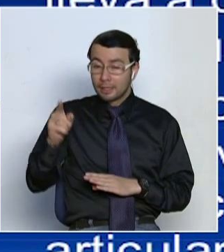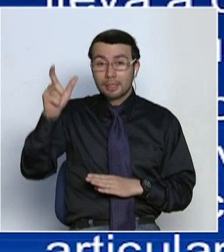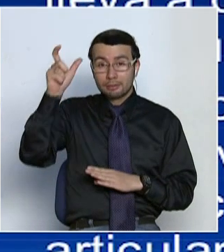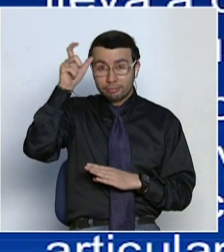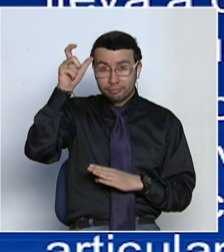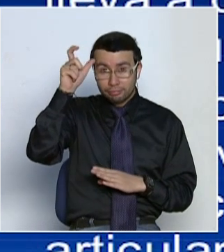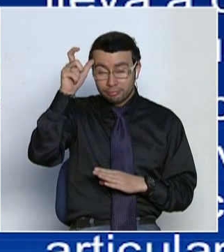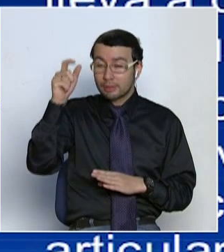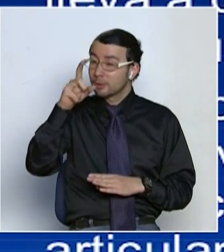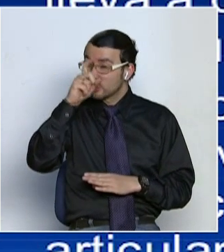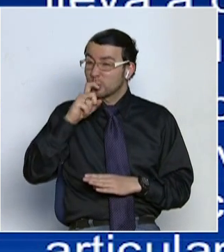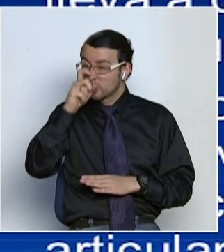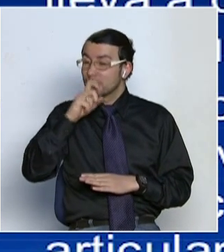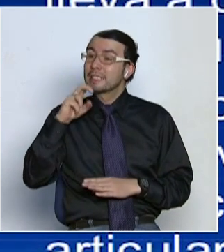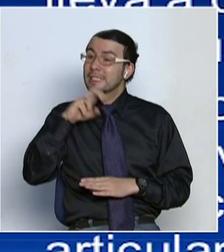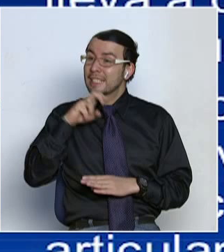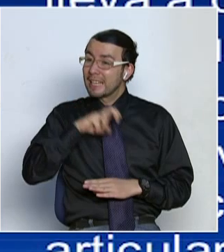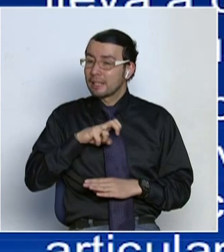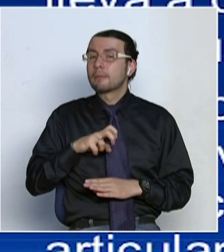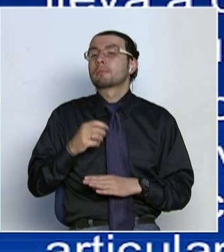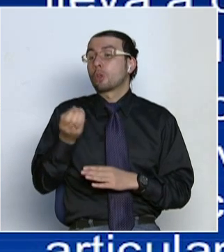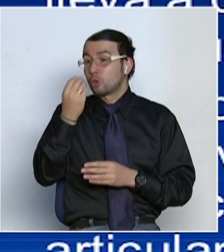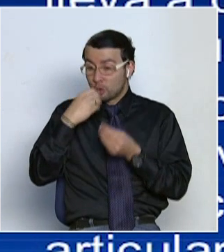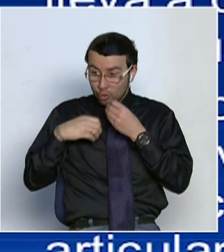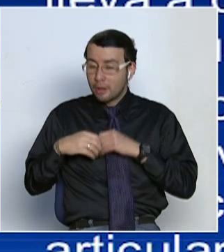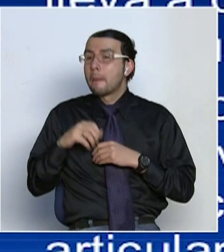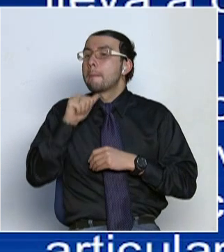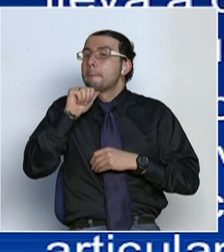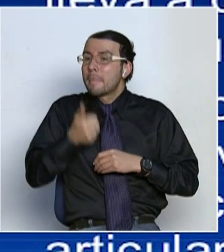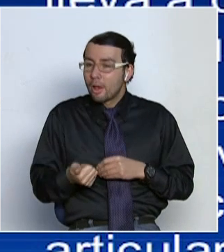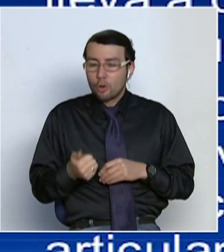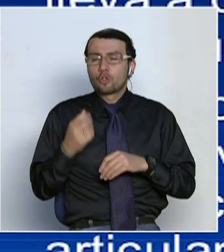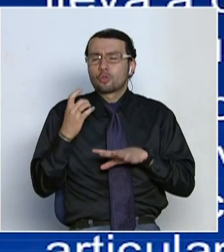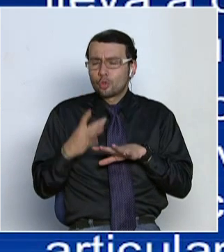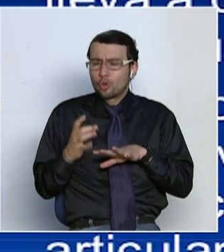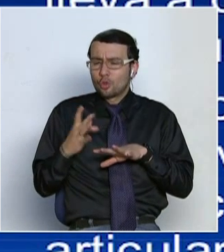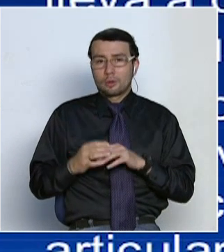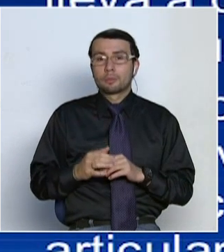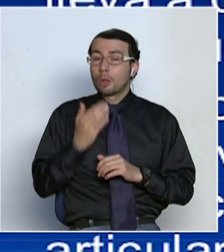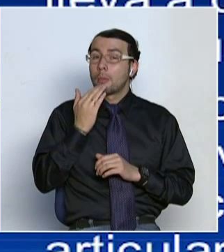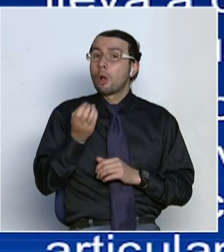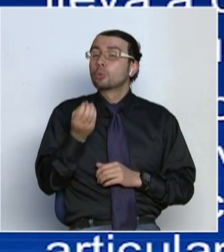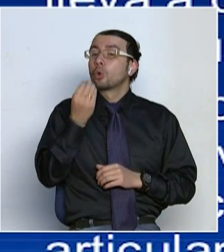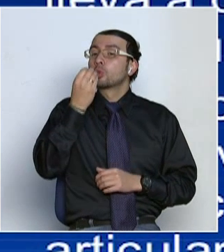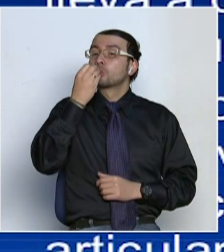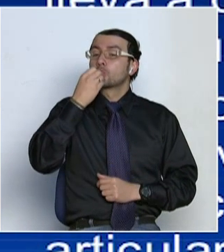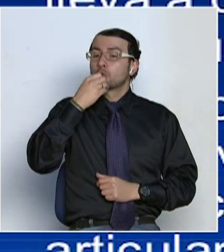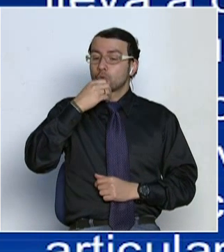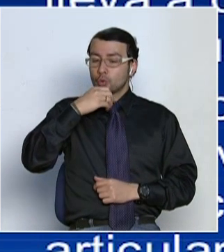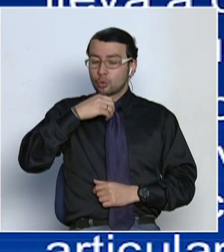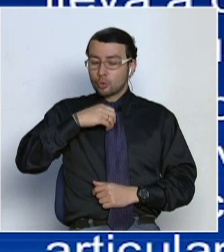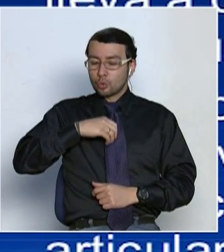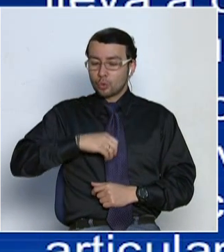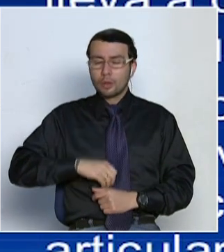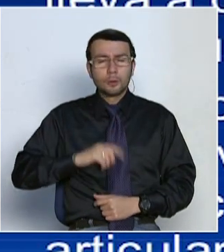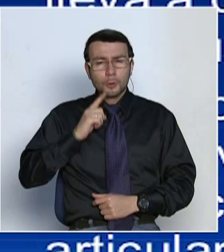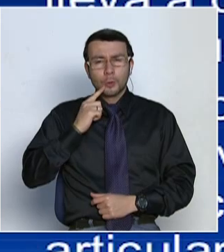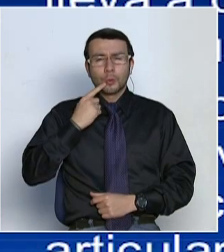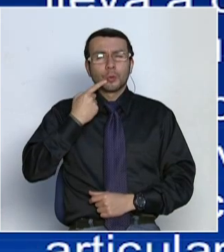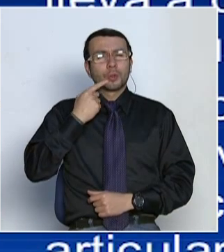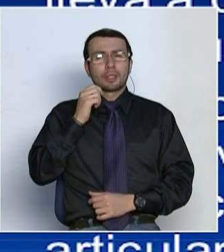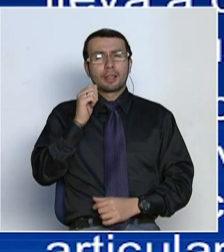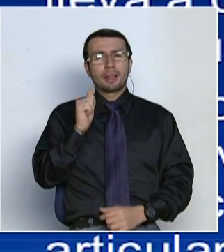el dolor en sus manos porque la carne de res y de cerdo cuando se metaboliza produce ácido